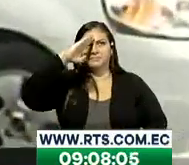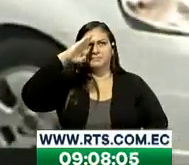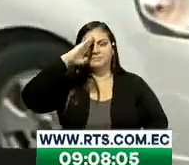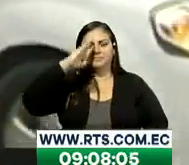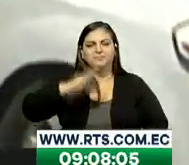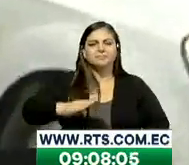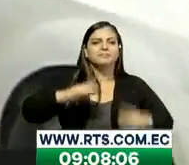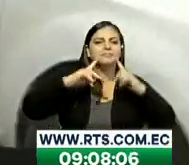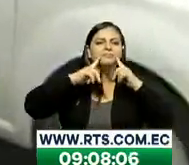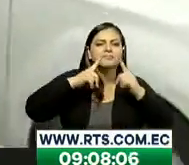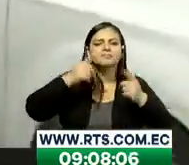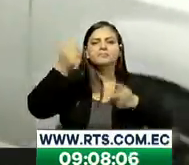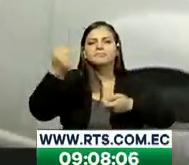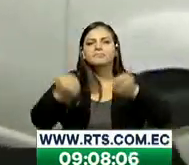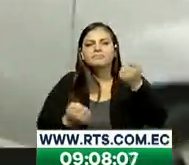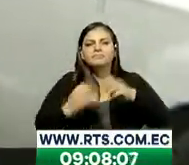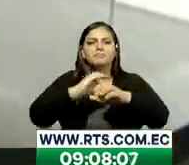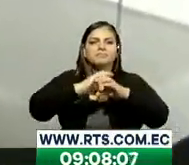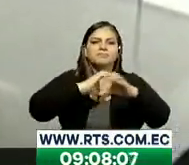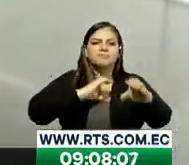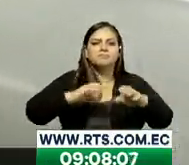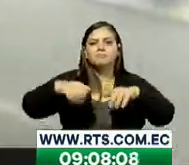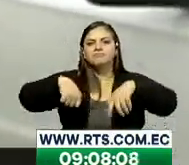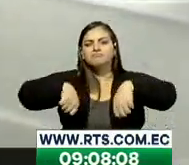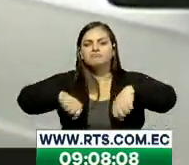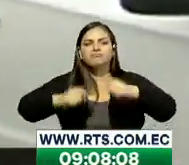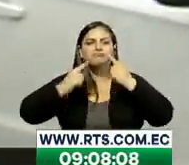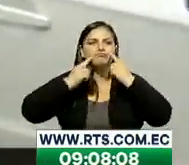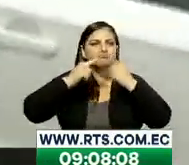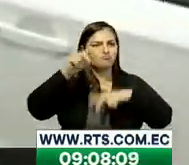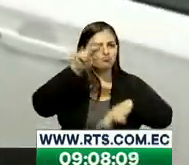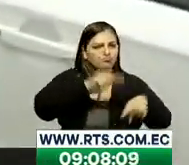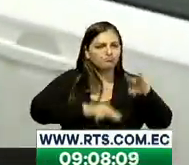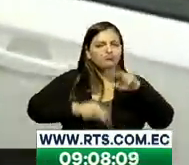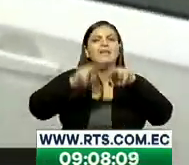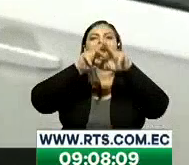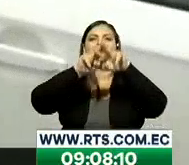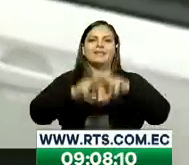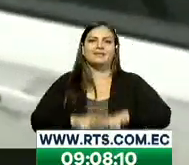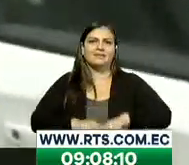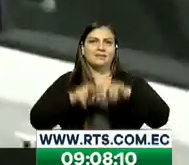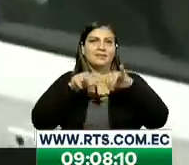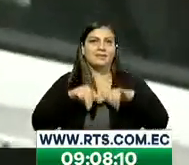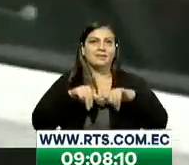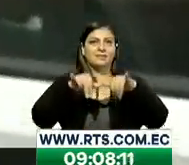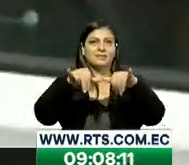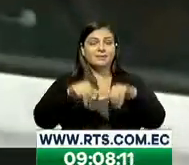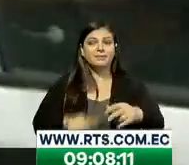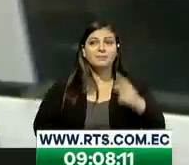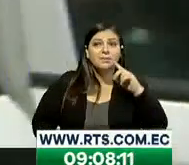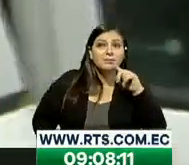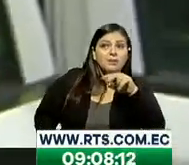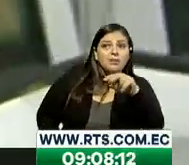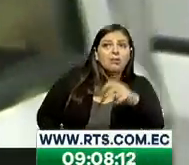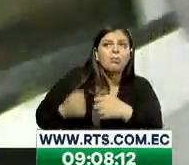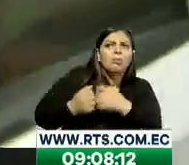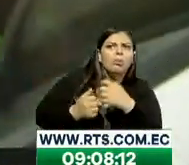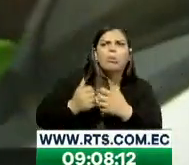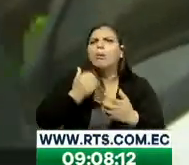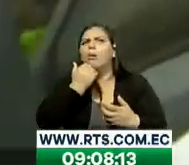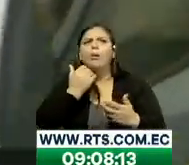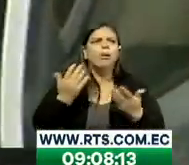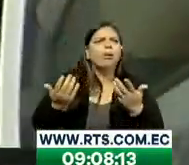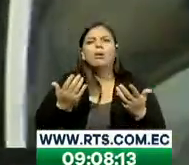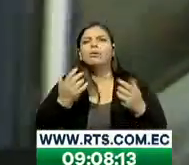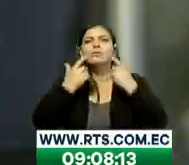Nacional, quienes se encuentran revisando, controlando que no existan situaciones que puedan perjudicar a la ciudadanía